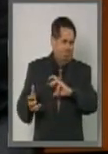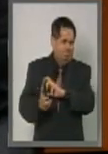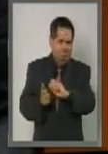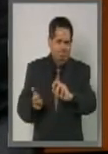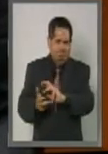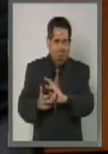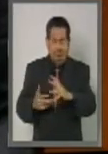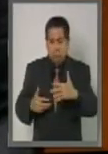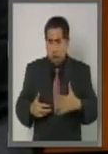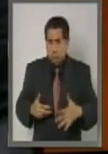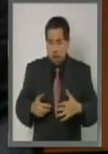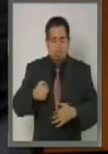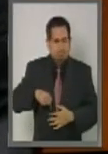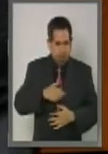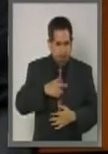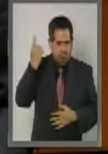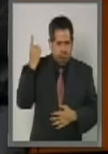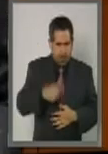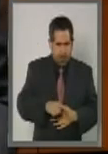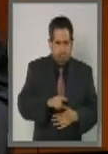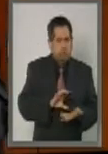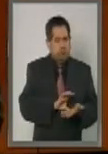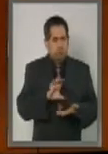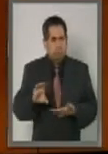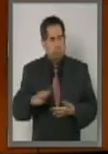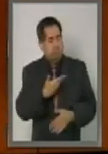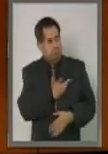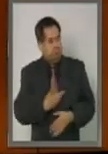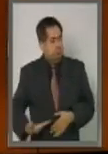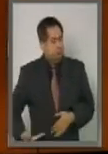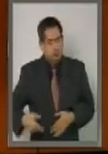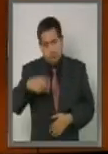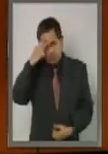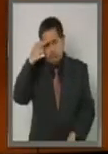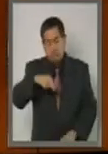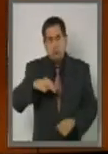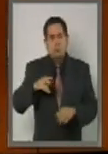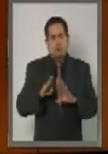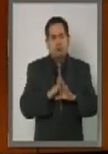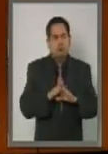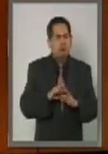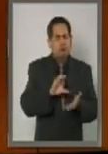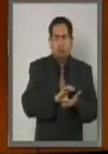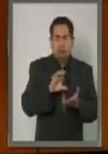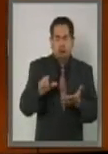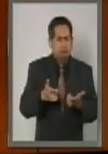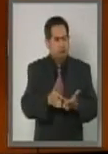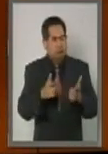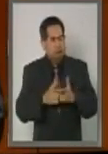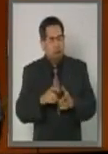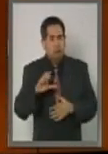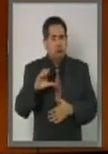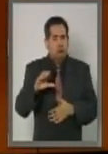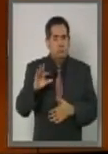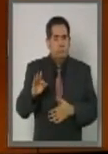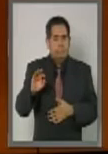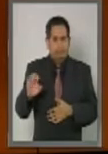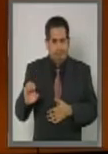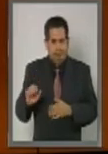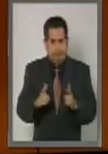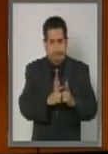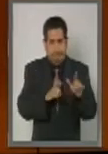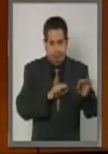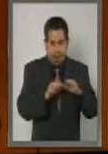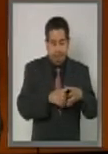hemos decidido enviar, por instrucciones del presidente de la República, una brigada de la Comisión Federal de Electricidad a